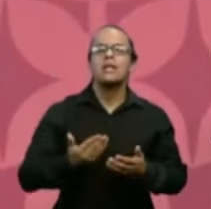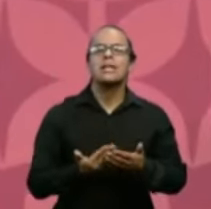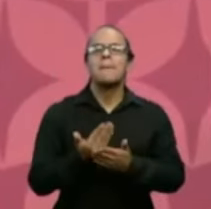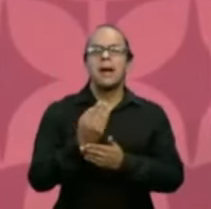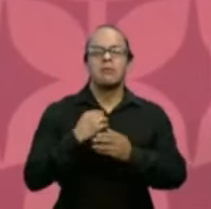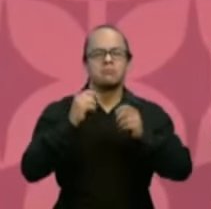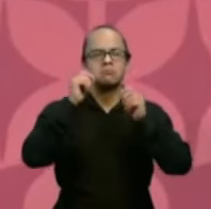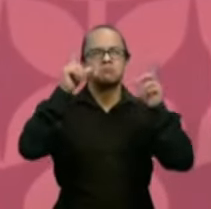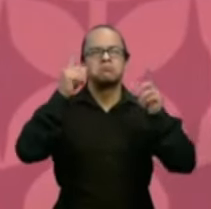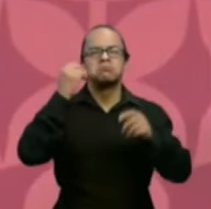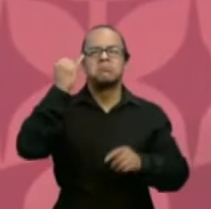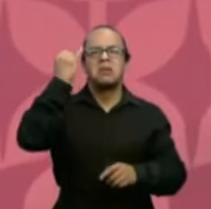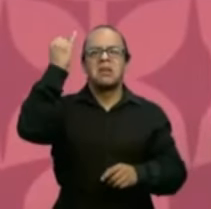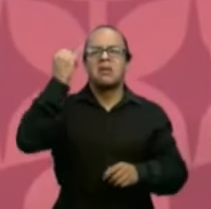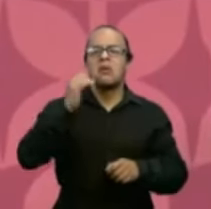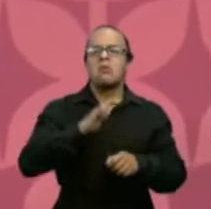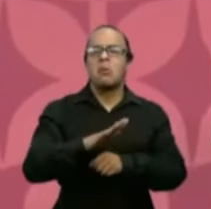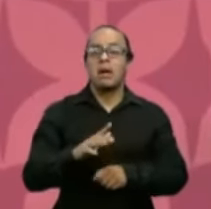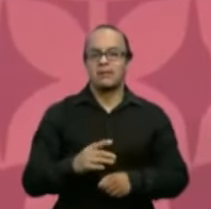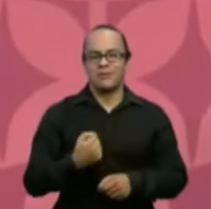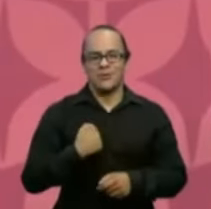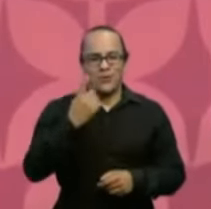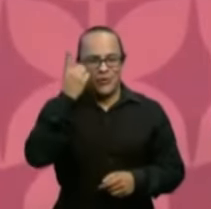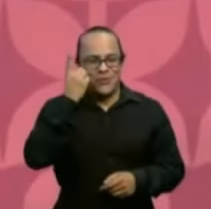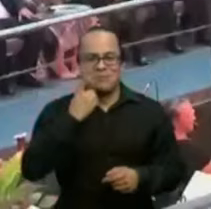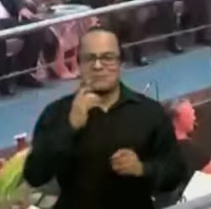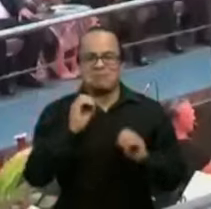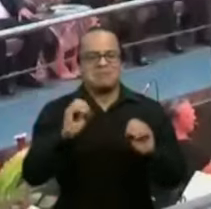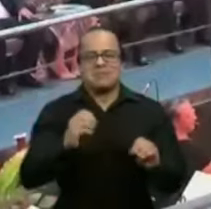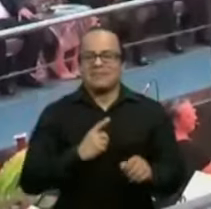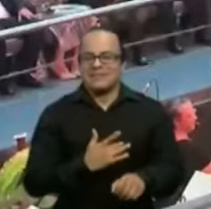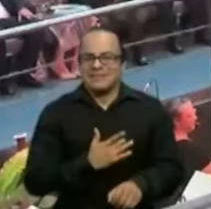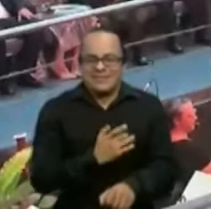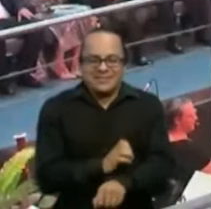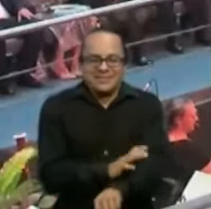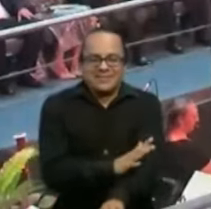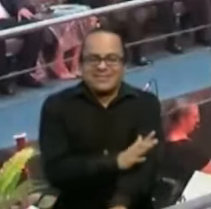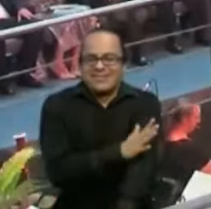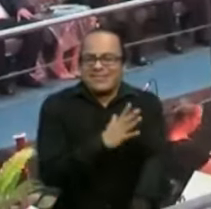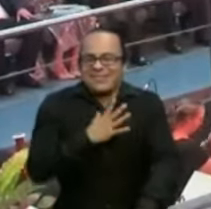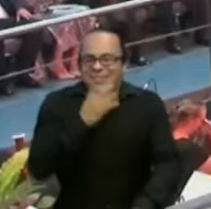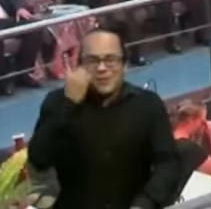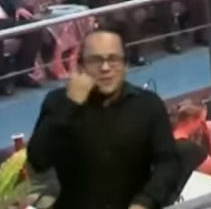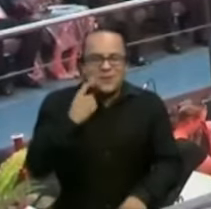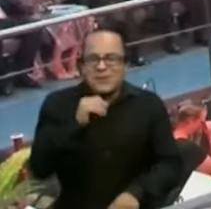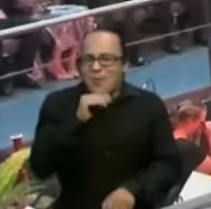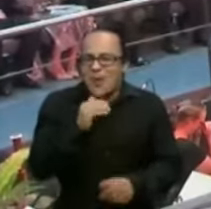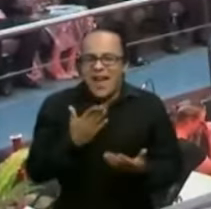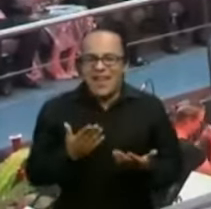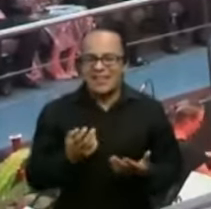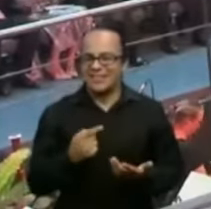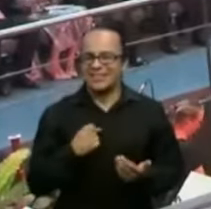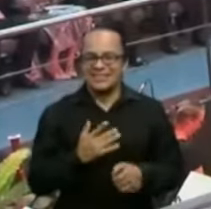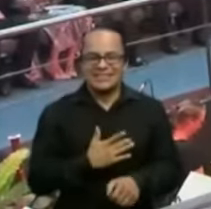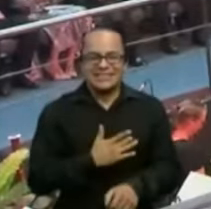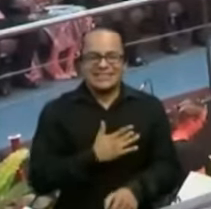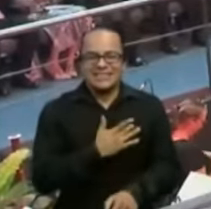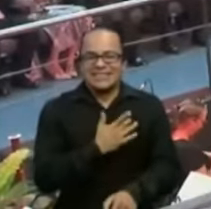despertar? ¿Quieres que yo decir que no dormí de la emoción? Muchos sentimientos encontrados. Pero